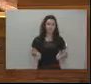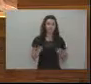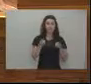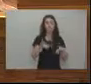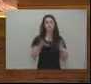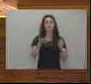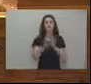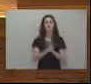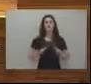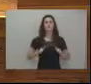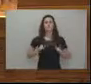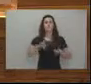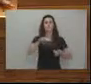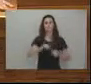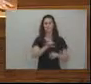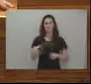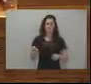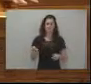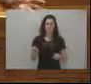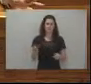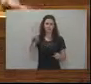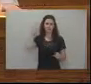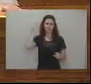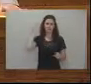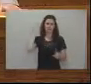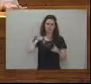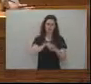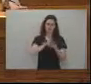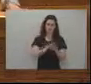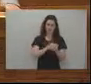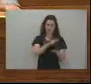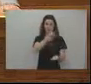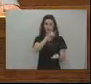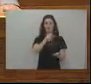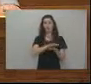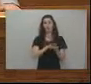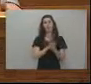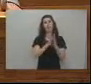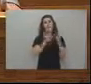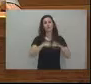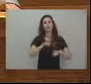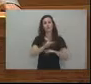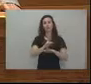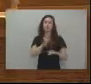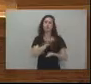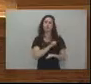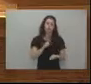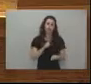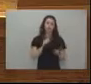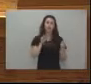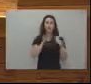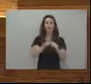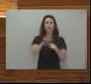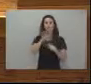que hayamos empezado a hacer esta semana, sino que son demandas que vienen de mucho antes. Han hablado de pactos, de financiación autonómica, de presupuestos, de la autovía de la Espina que